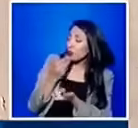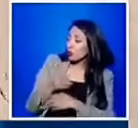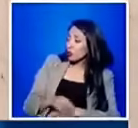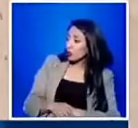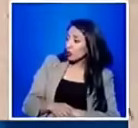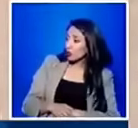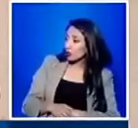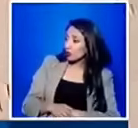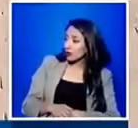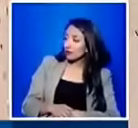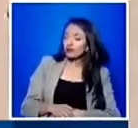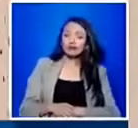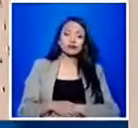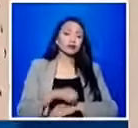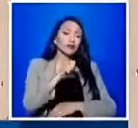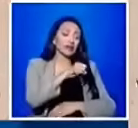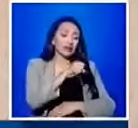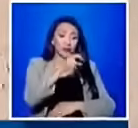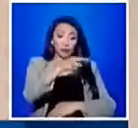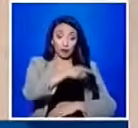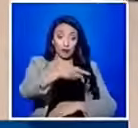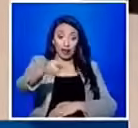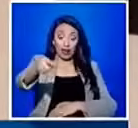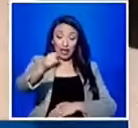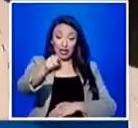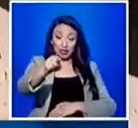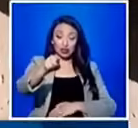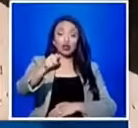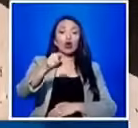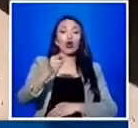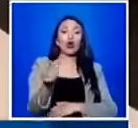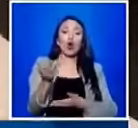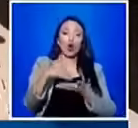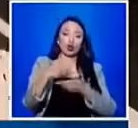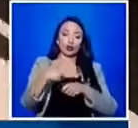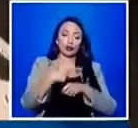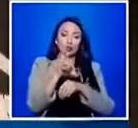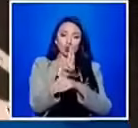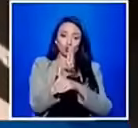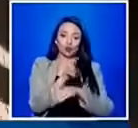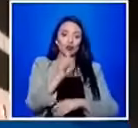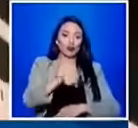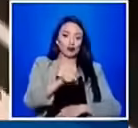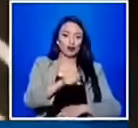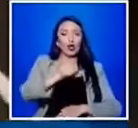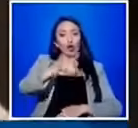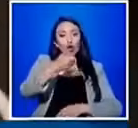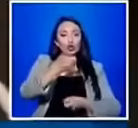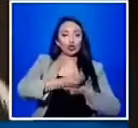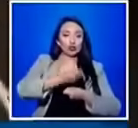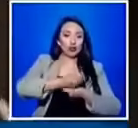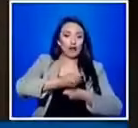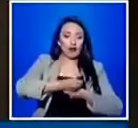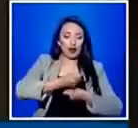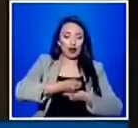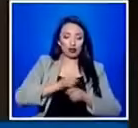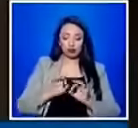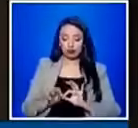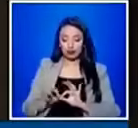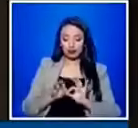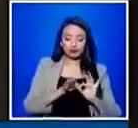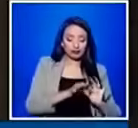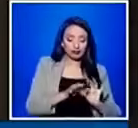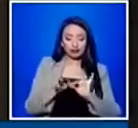ustedes? Efectivamente, este adoquín se reutiliza para, como digo, en los trabajos, igual cuando hacemos nosotros